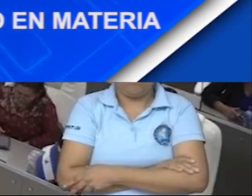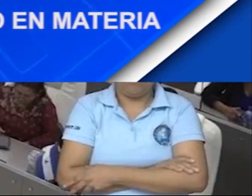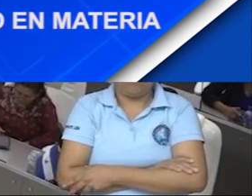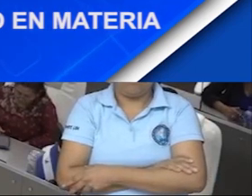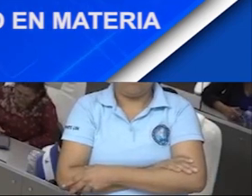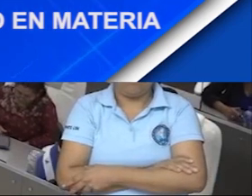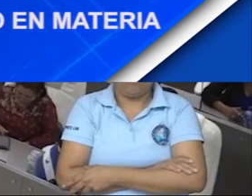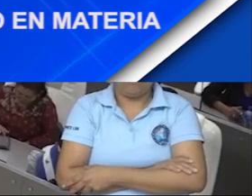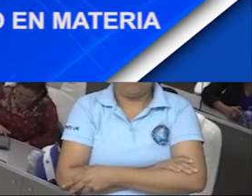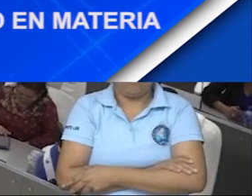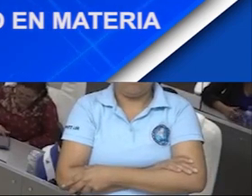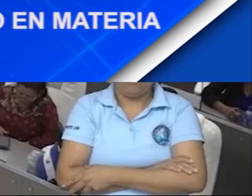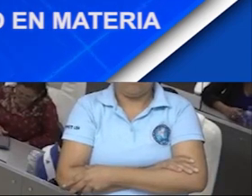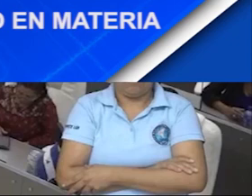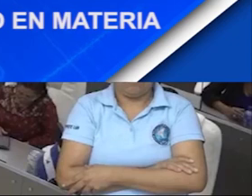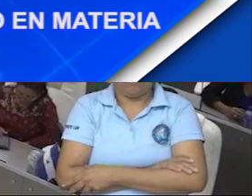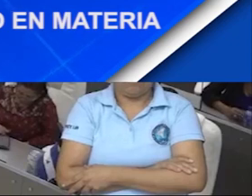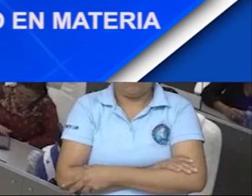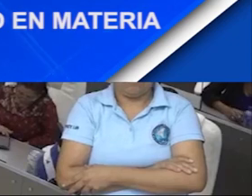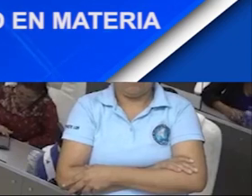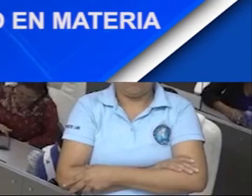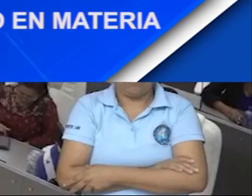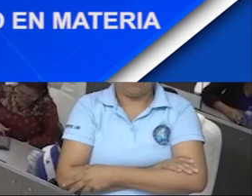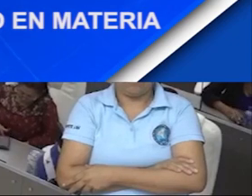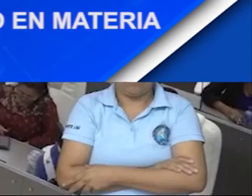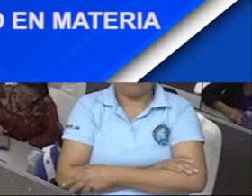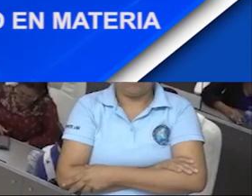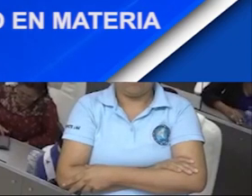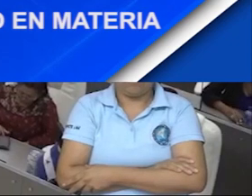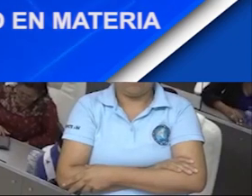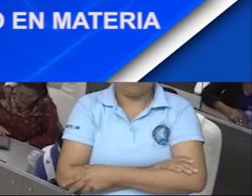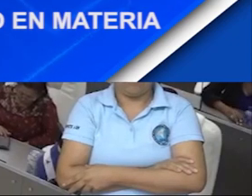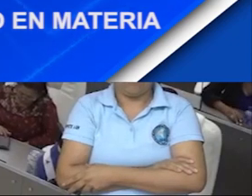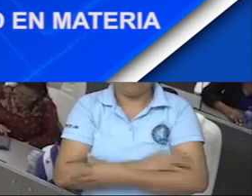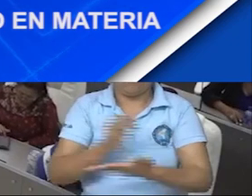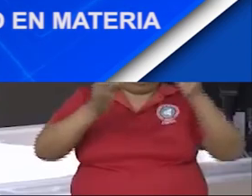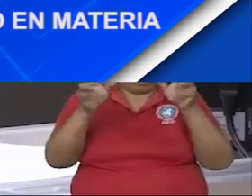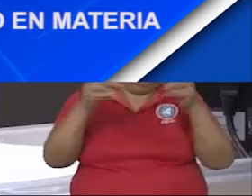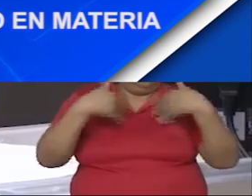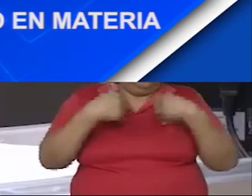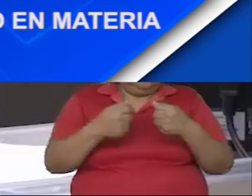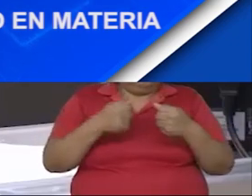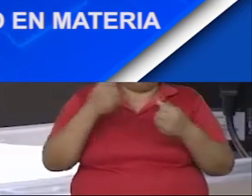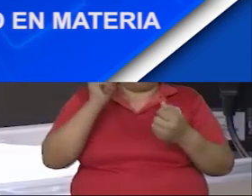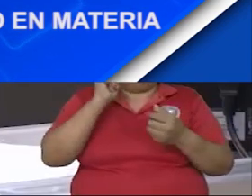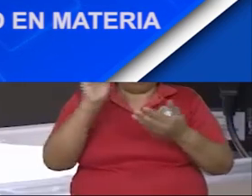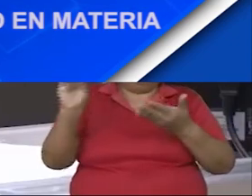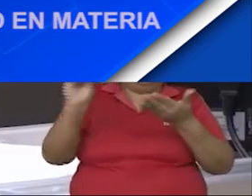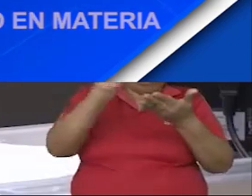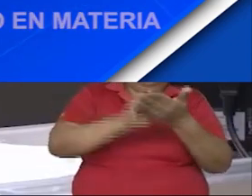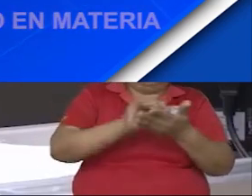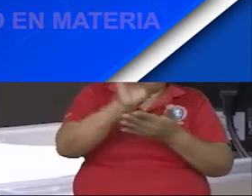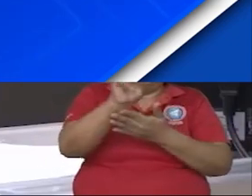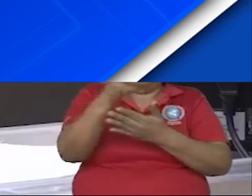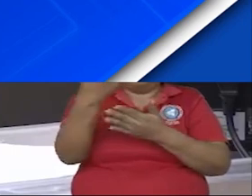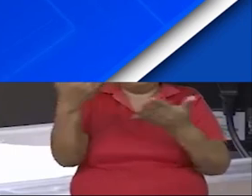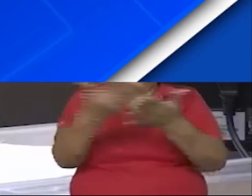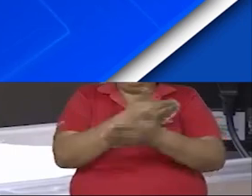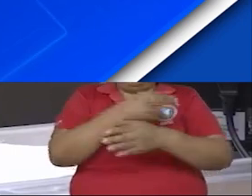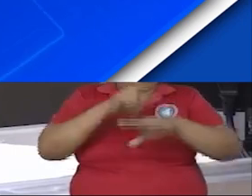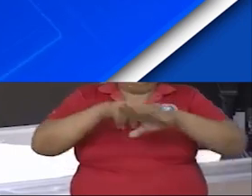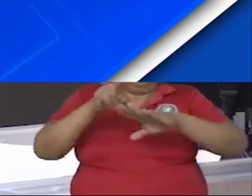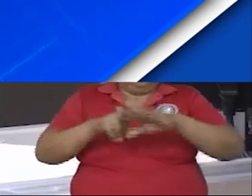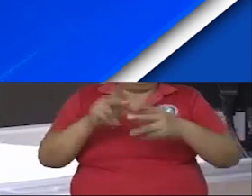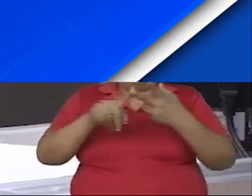salud, que ordena todo el marco jurídico relacionado a la materia. Se incorporaron 19 normas nuevas y